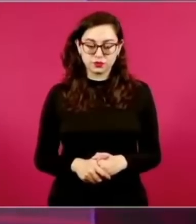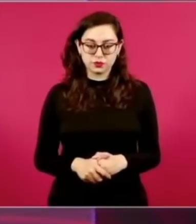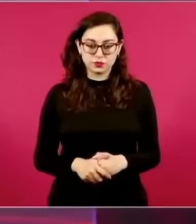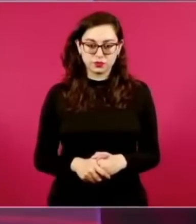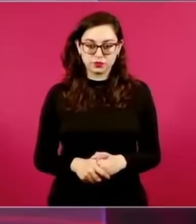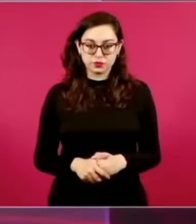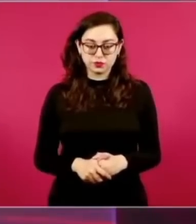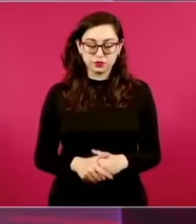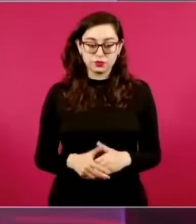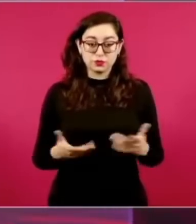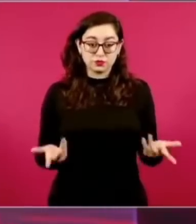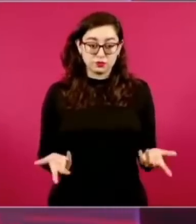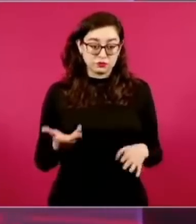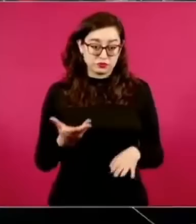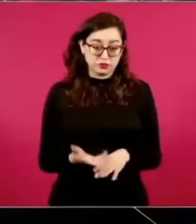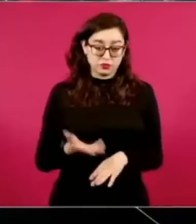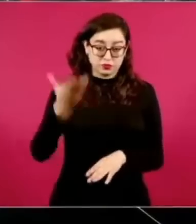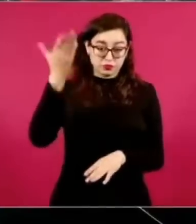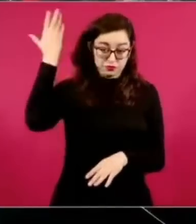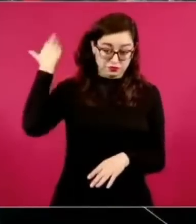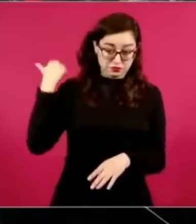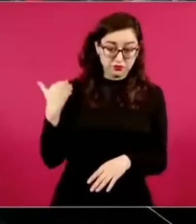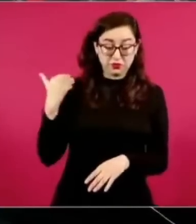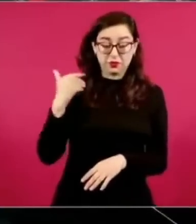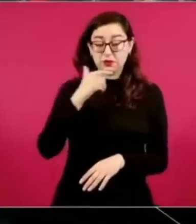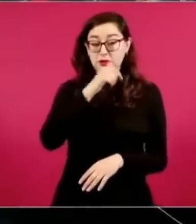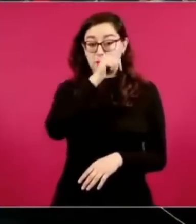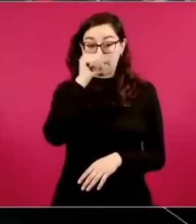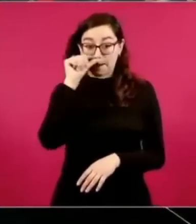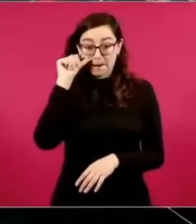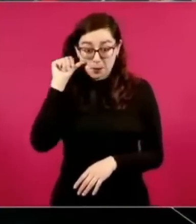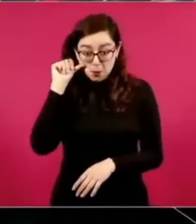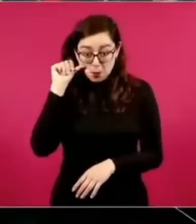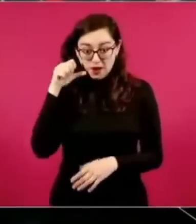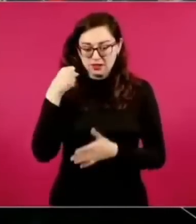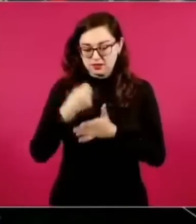que llevaron a cabo los liberales encabezados por Juárez.